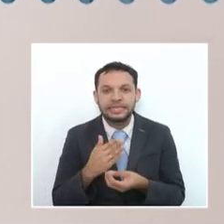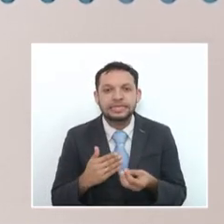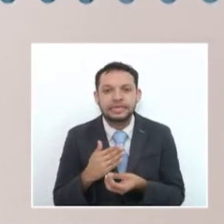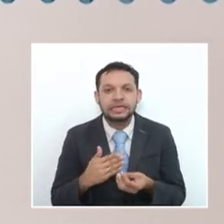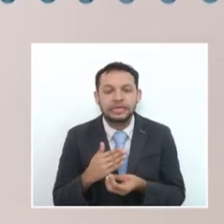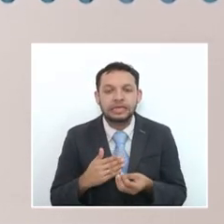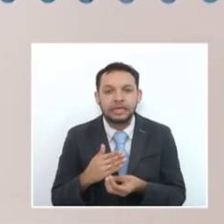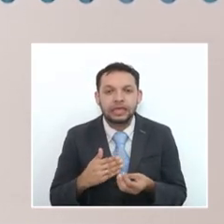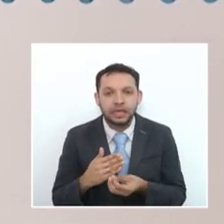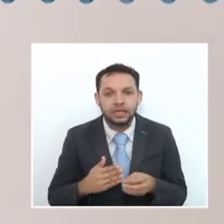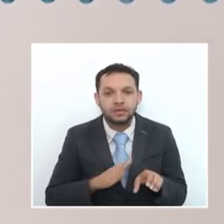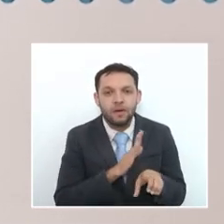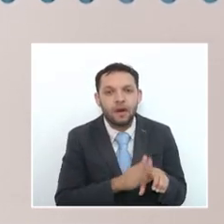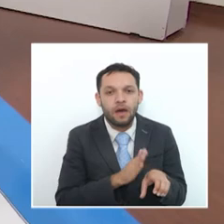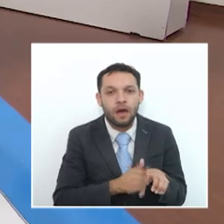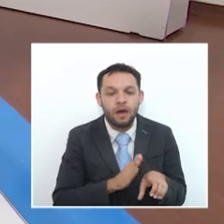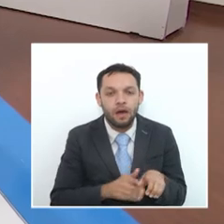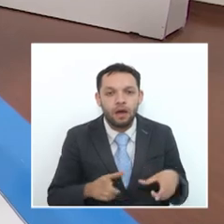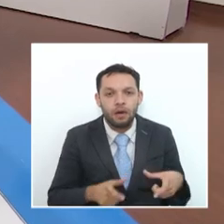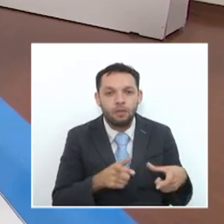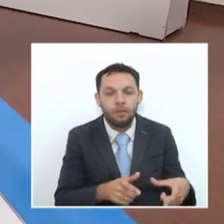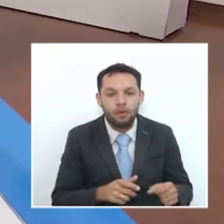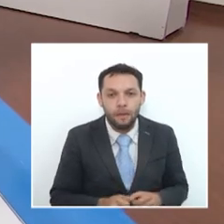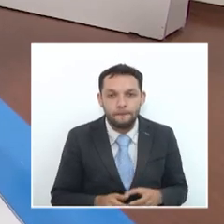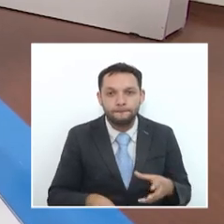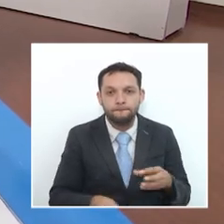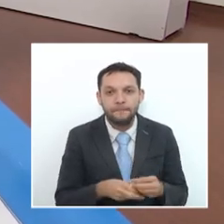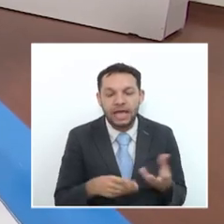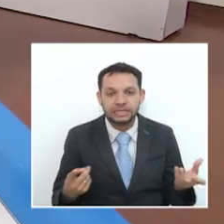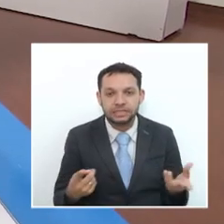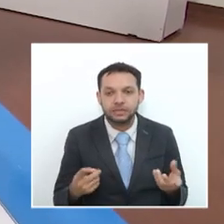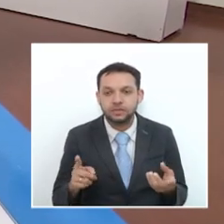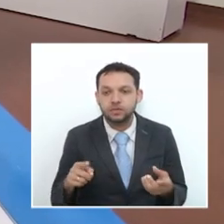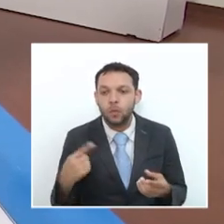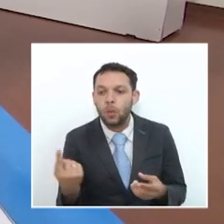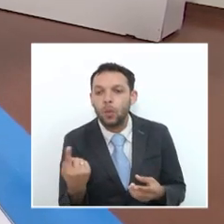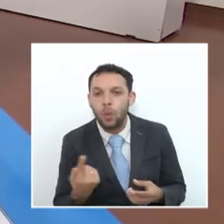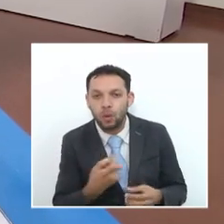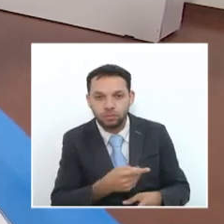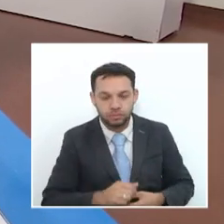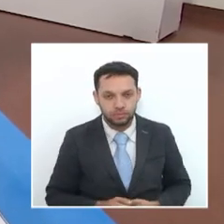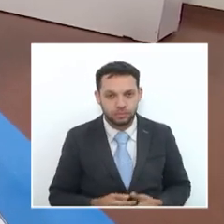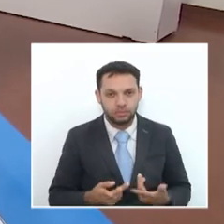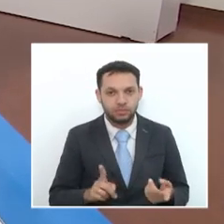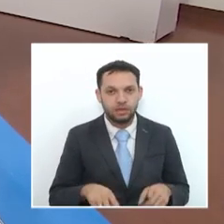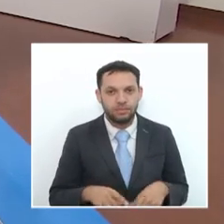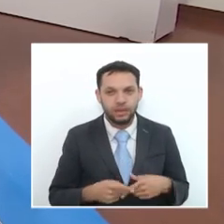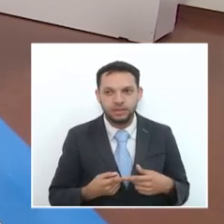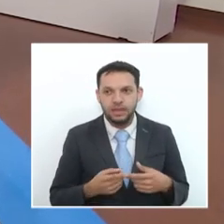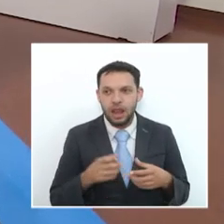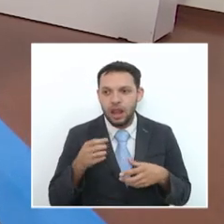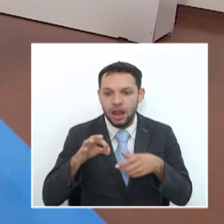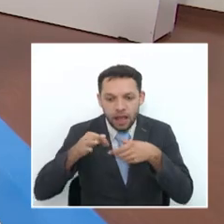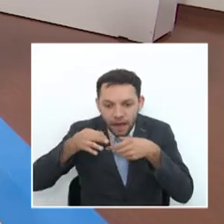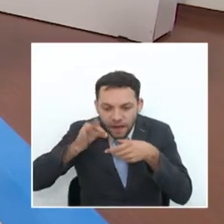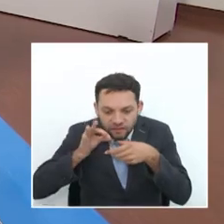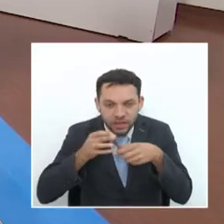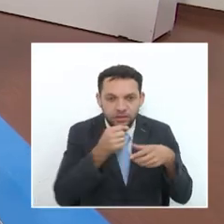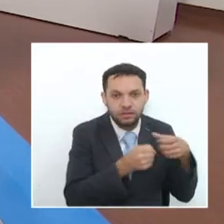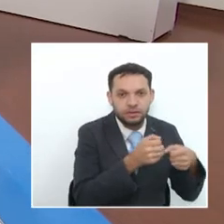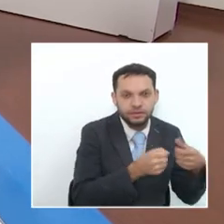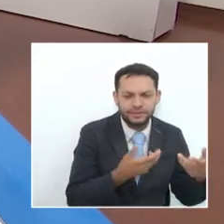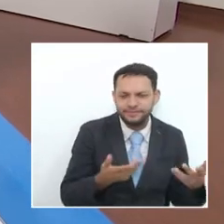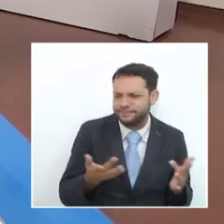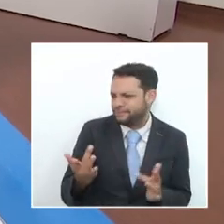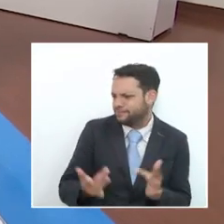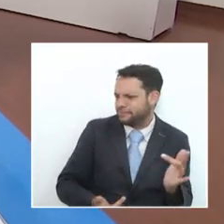y café con leche. Y les dan unos juguitos con azúcar. Total. Azúcar. Entonces, qué chévere